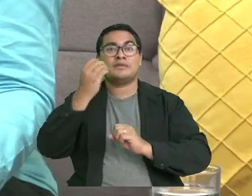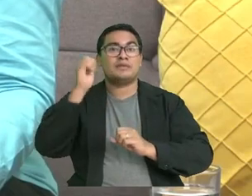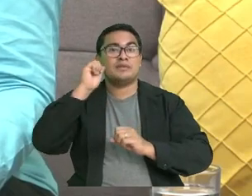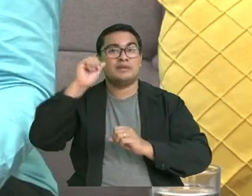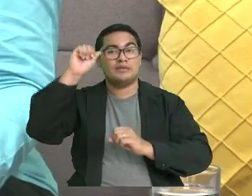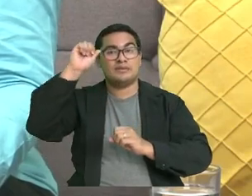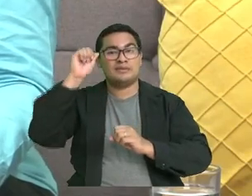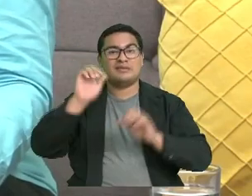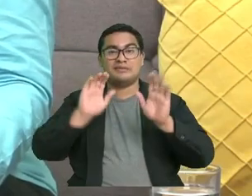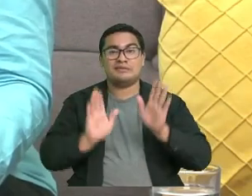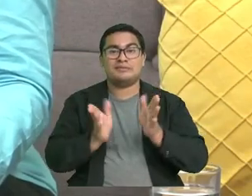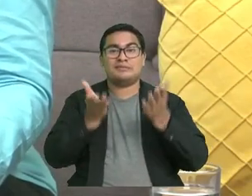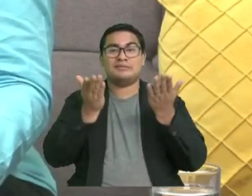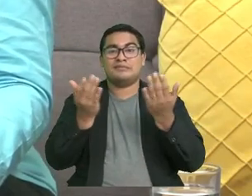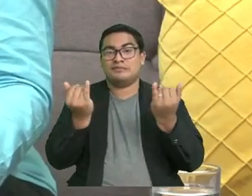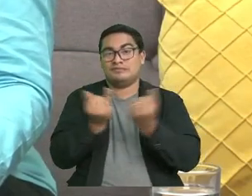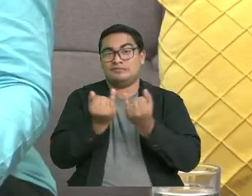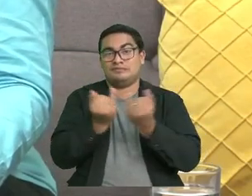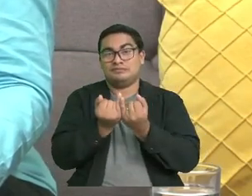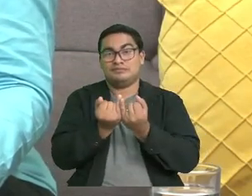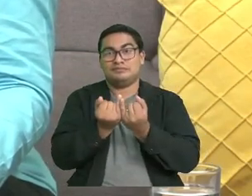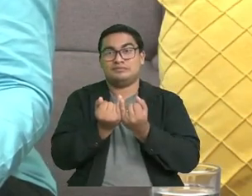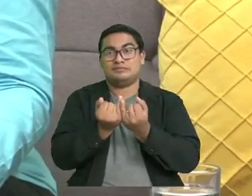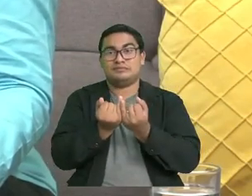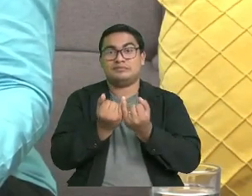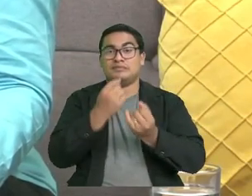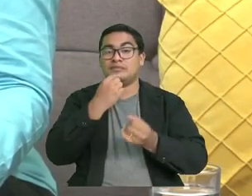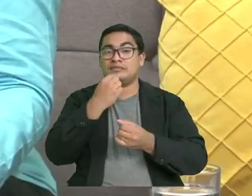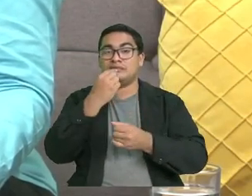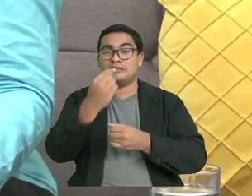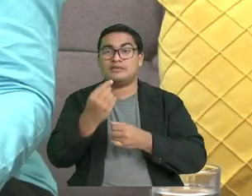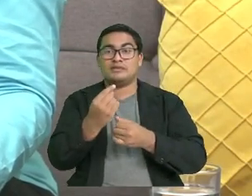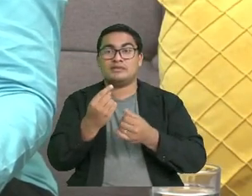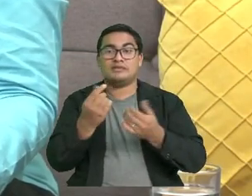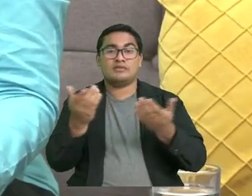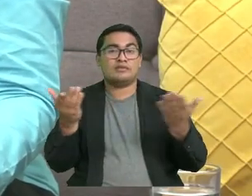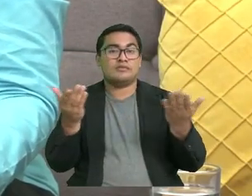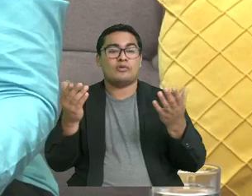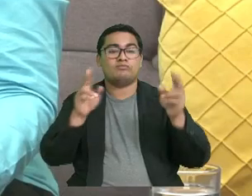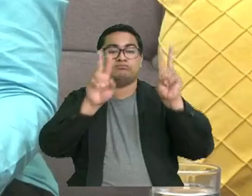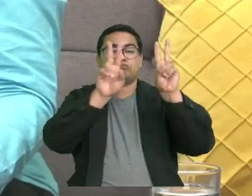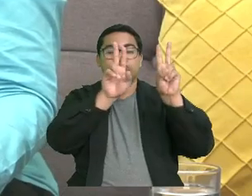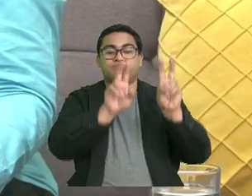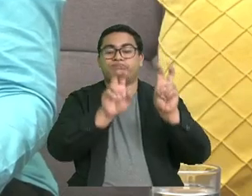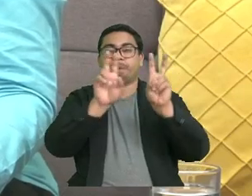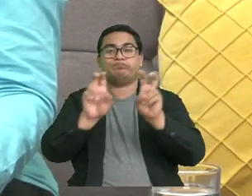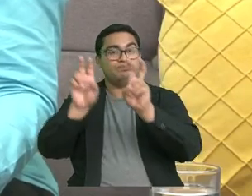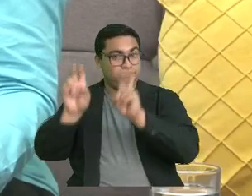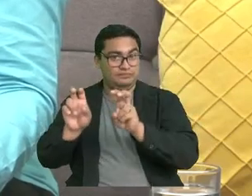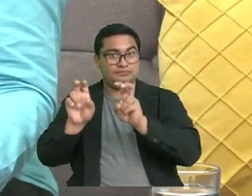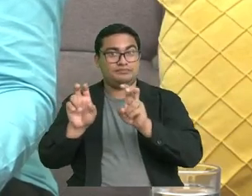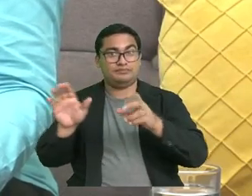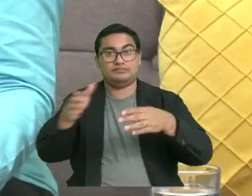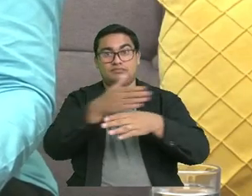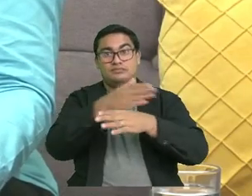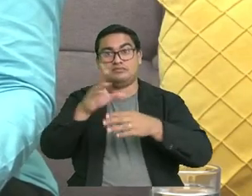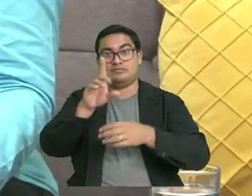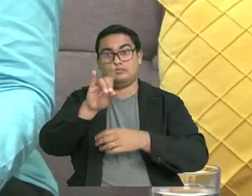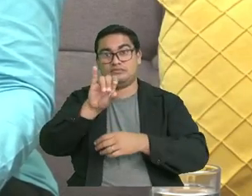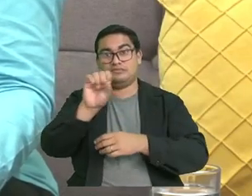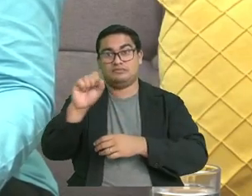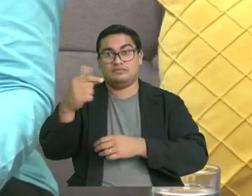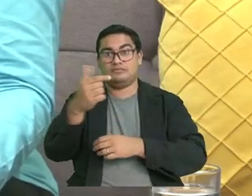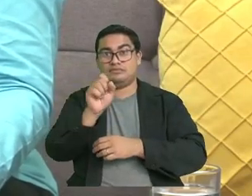mayor, también se nos dijo que por materia, porque los digestos se elaboran por materia, claro, que debíamos